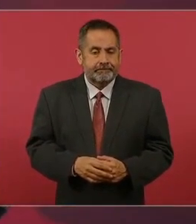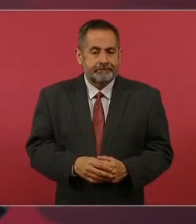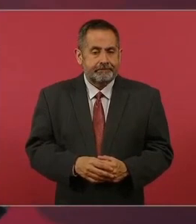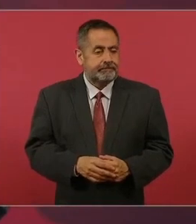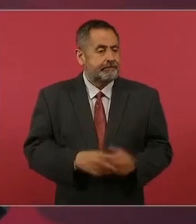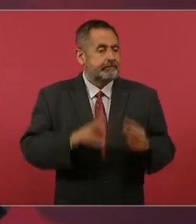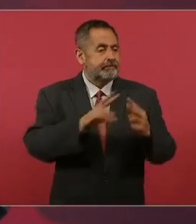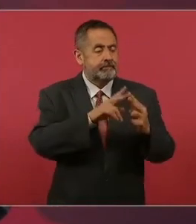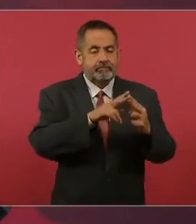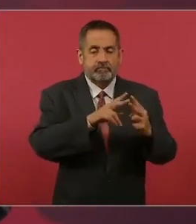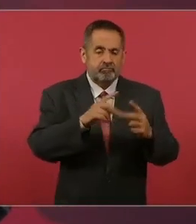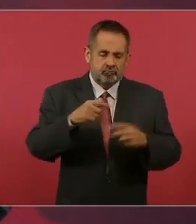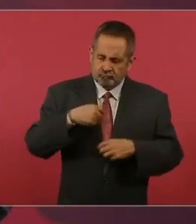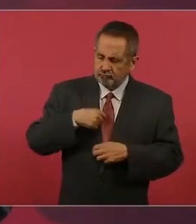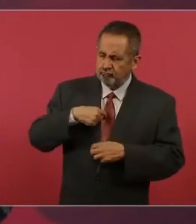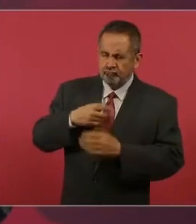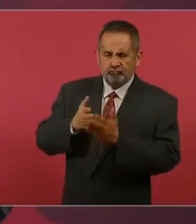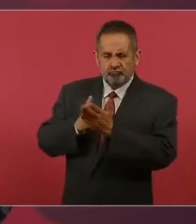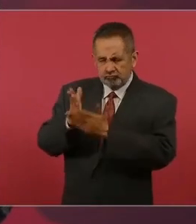la integridad,